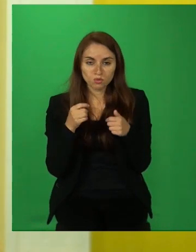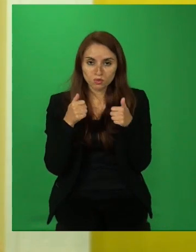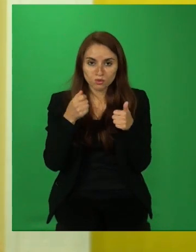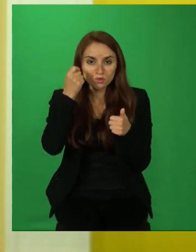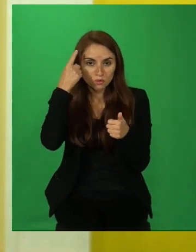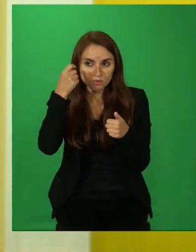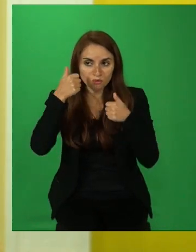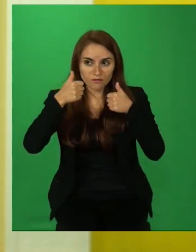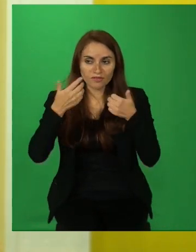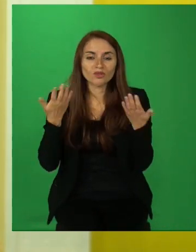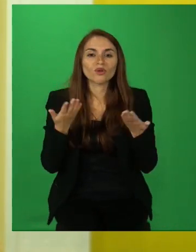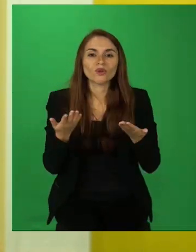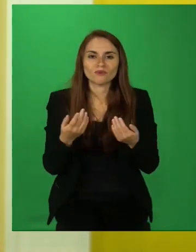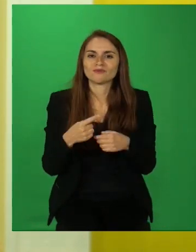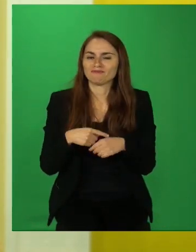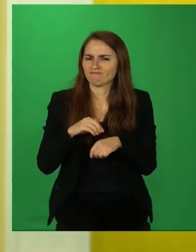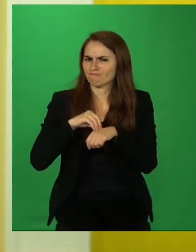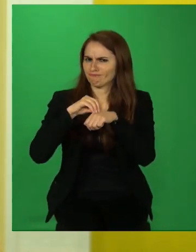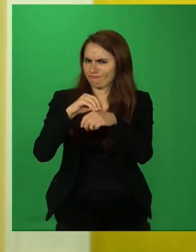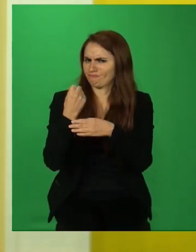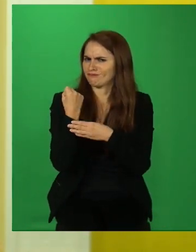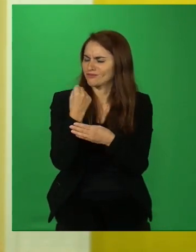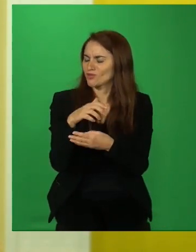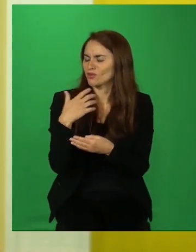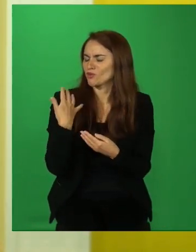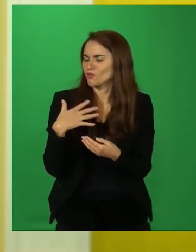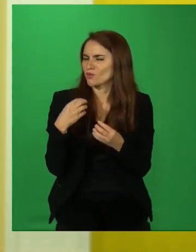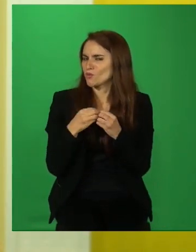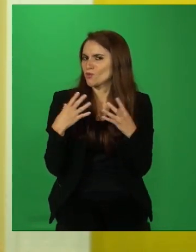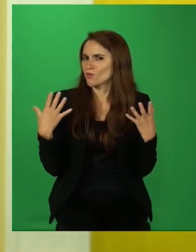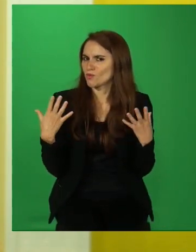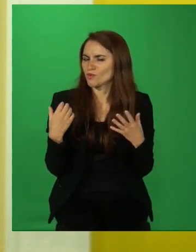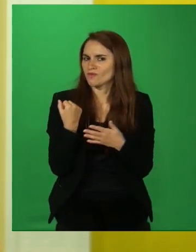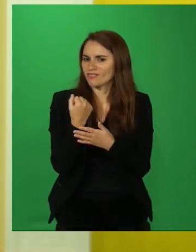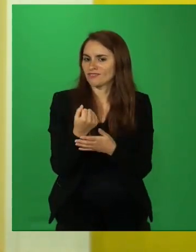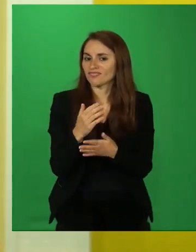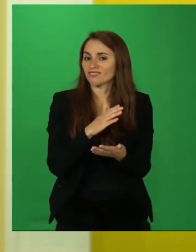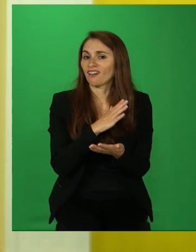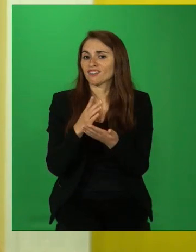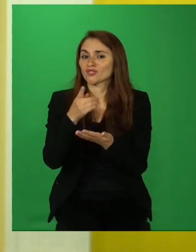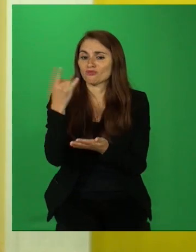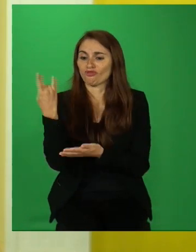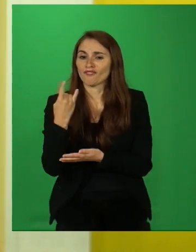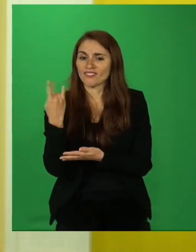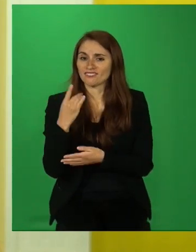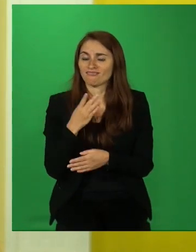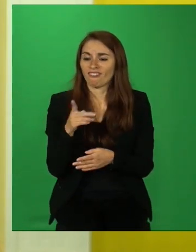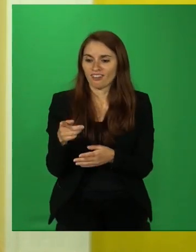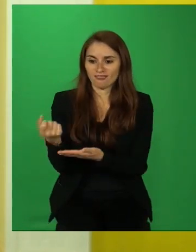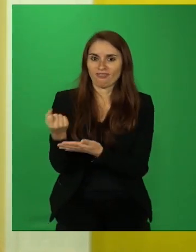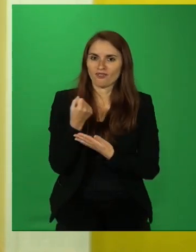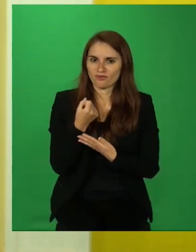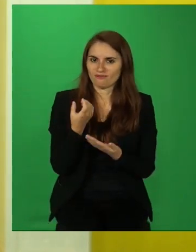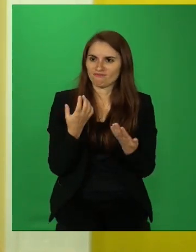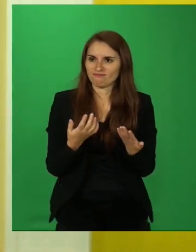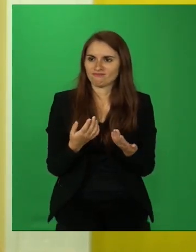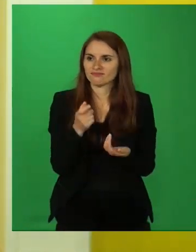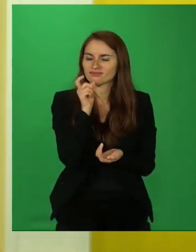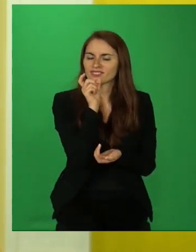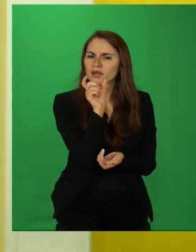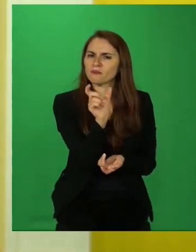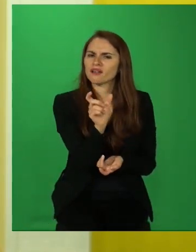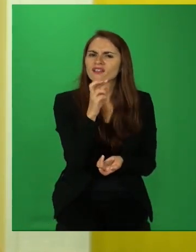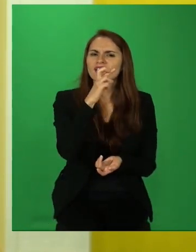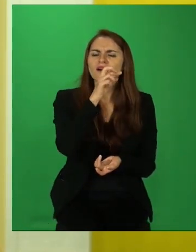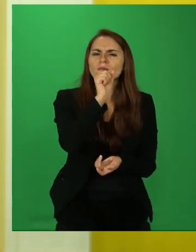tiene mucho sentido y te va a ayudar y hasta la universidad fíjate bien esta palabra que tal vez no tiene